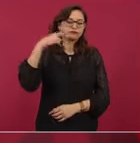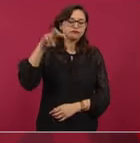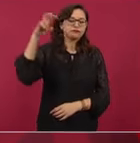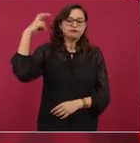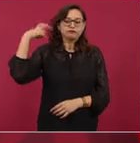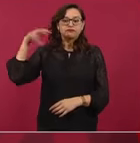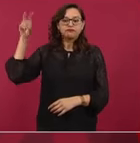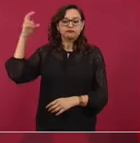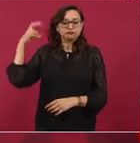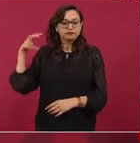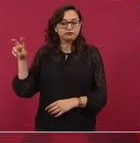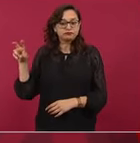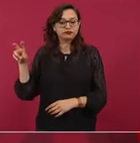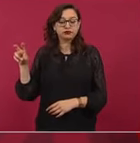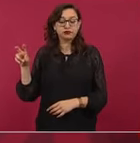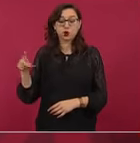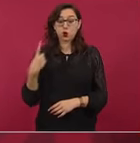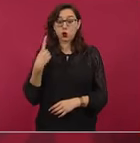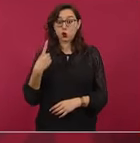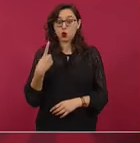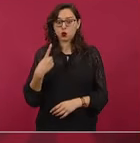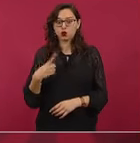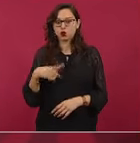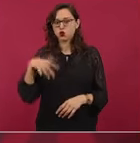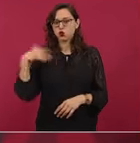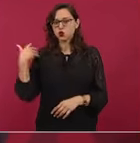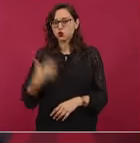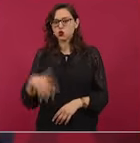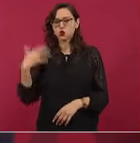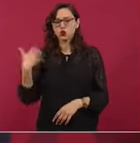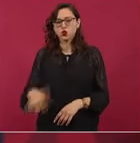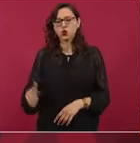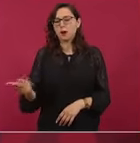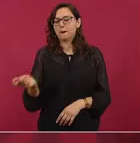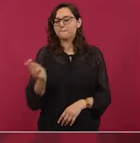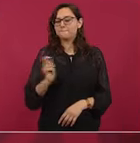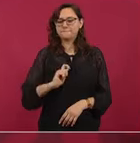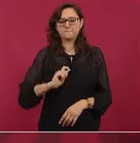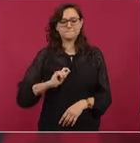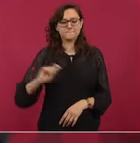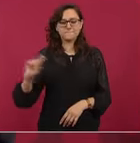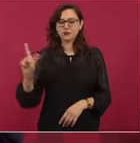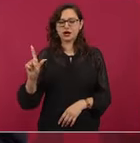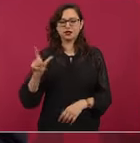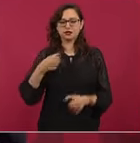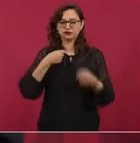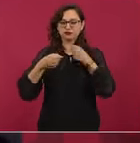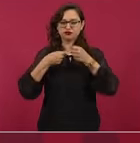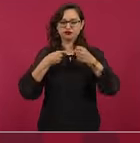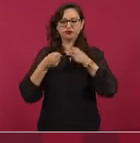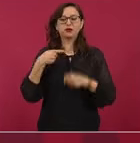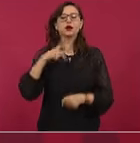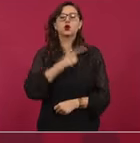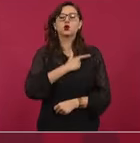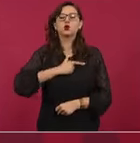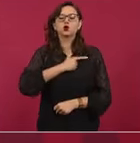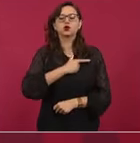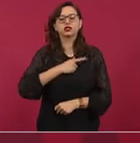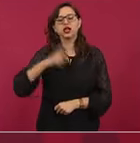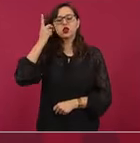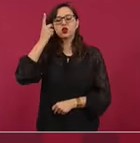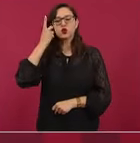que era muy famoso como periodista, pero dormilón,